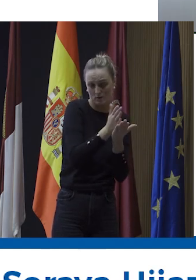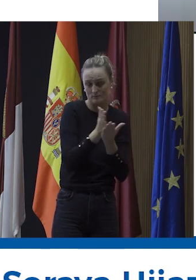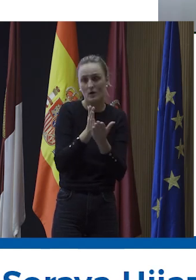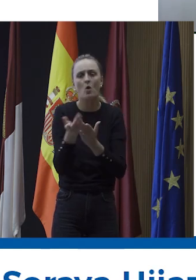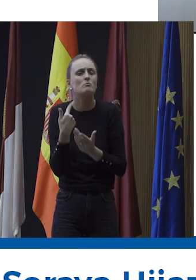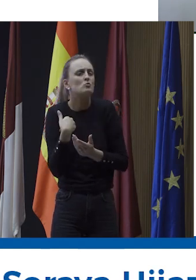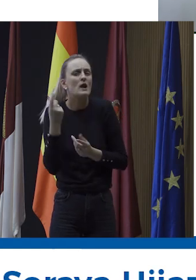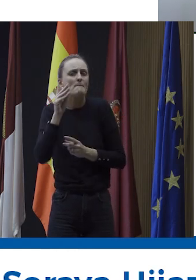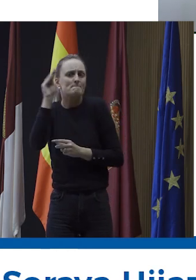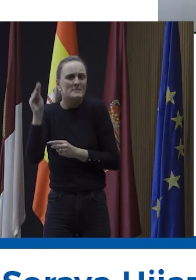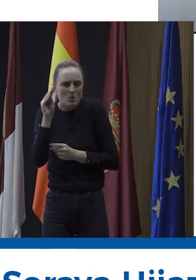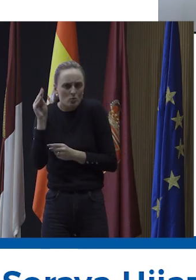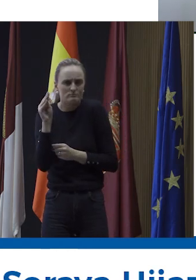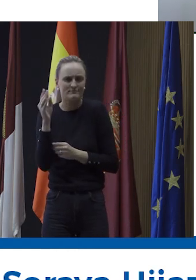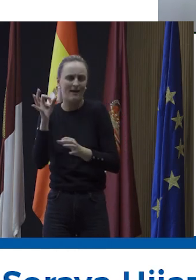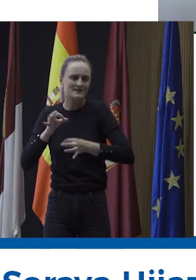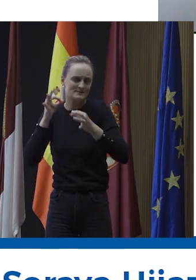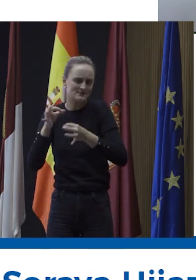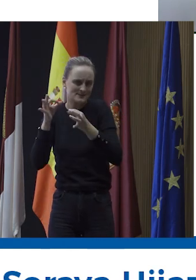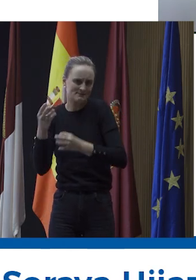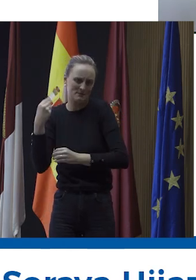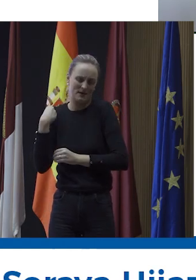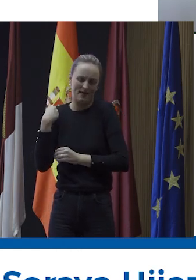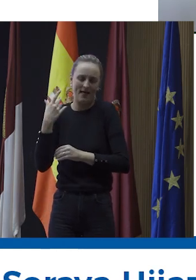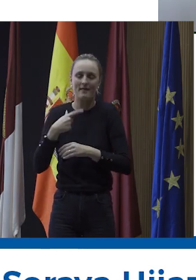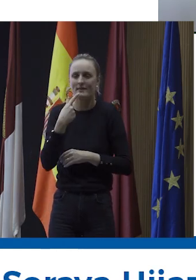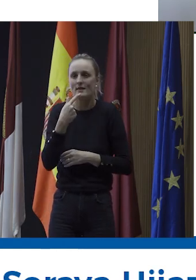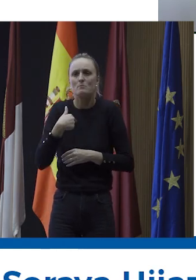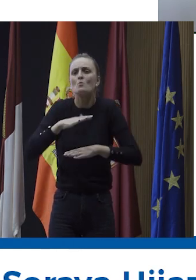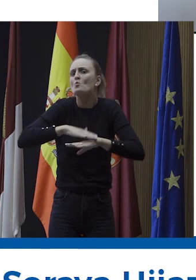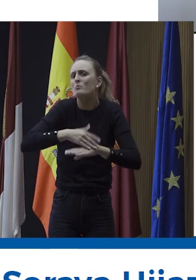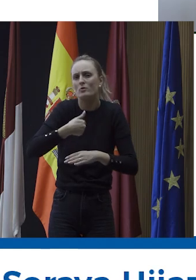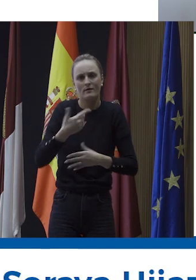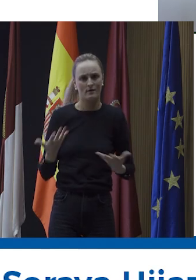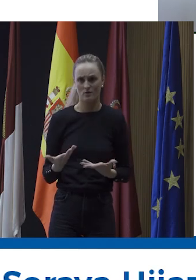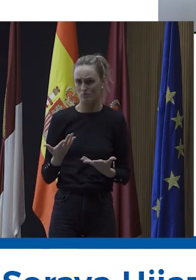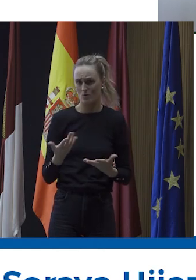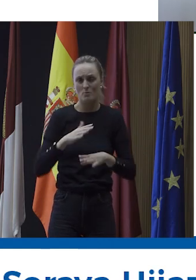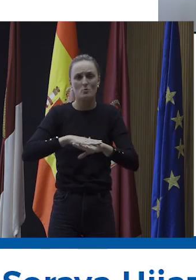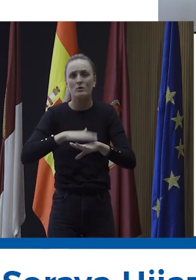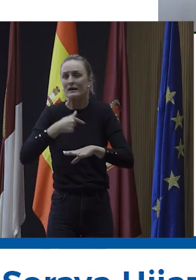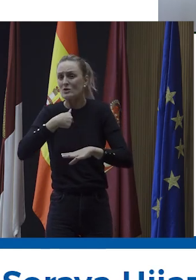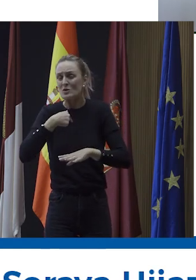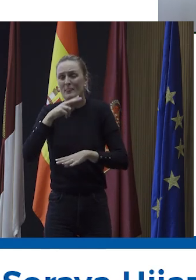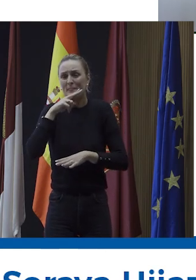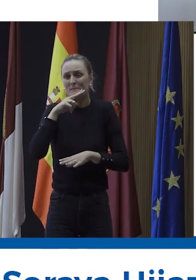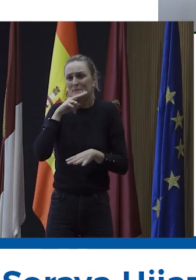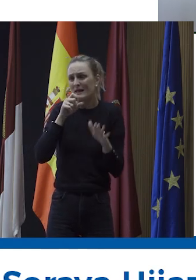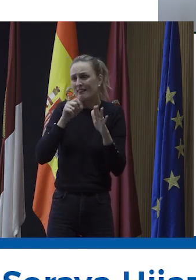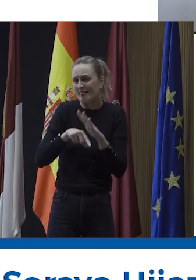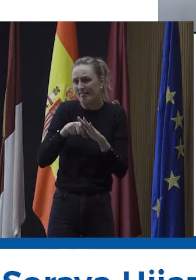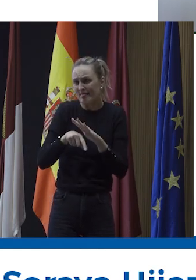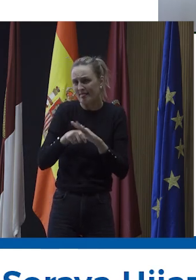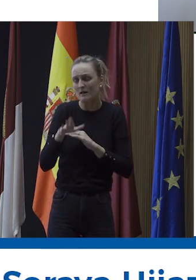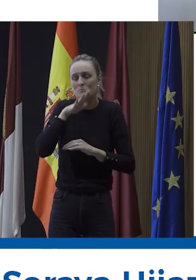¿por qué me sucede esto? ¿Por qué a mí me pasa esto? ¿Por qué yo tengo pérdidas de orina o otras disfunciones? Pues generalmente no hay